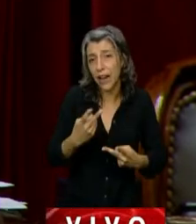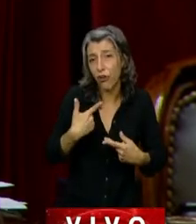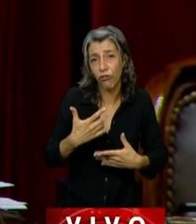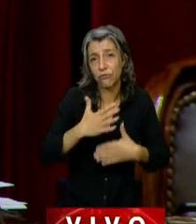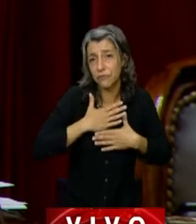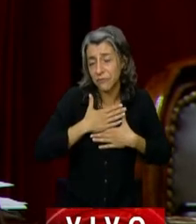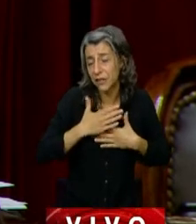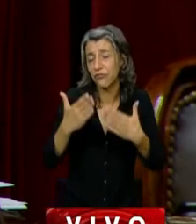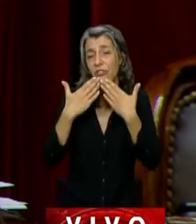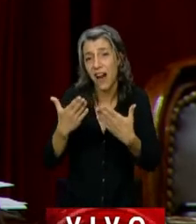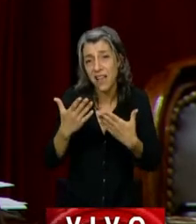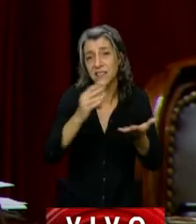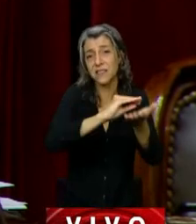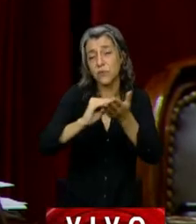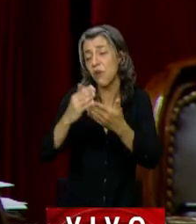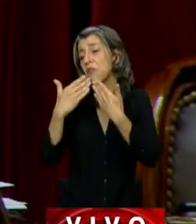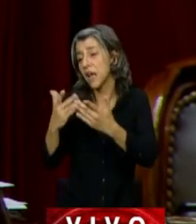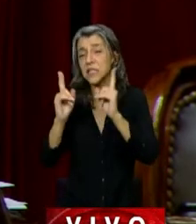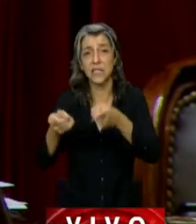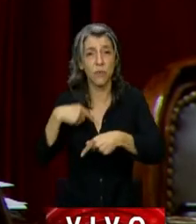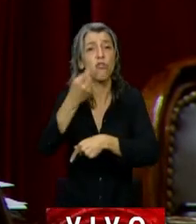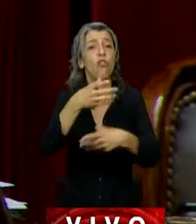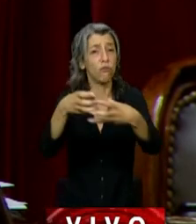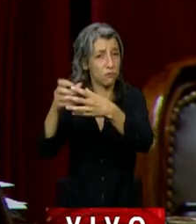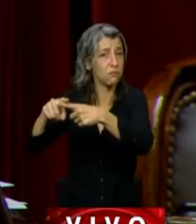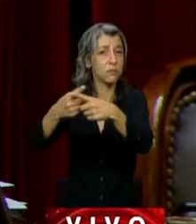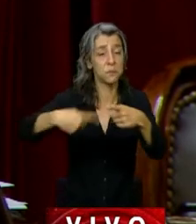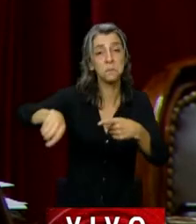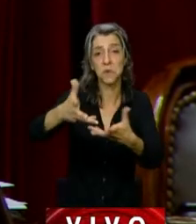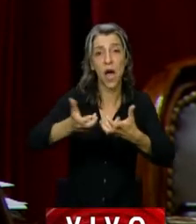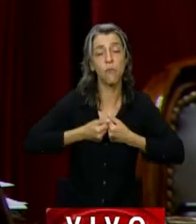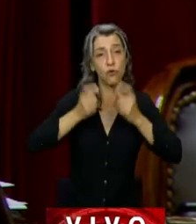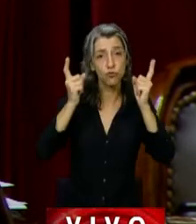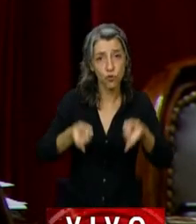nos acompañaron, que de otros bloques políticos nos han acompañado